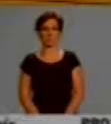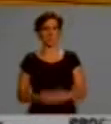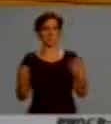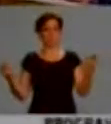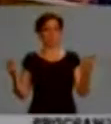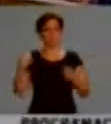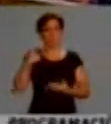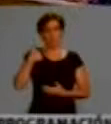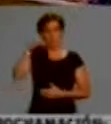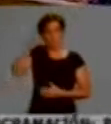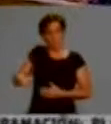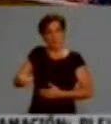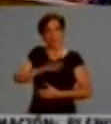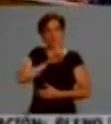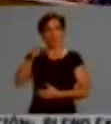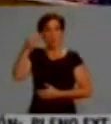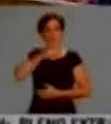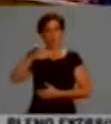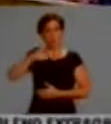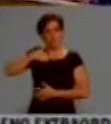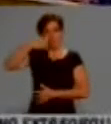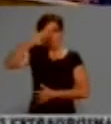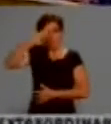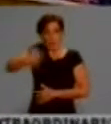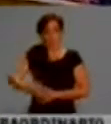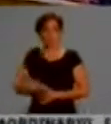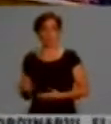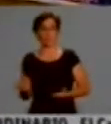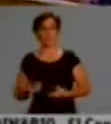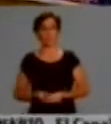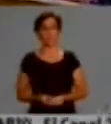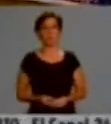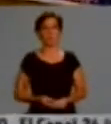Di crédito al señor Bárcenas, señorías.